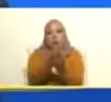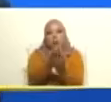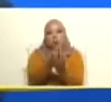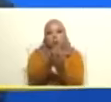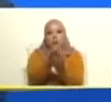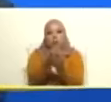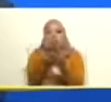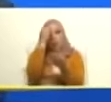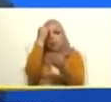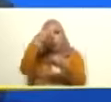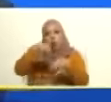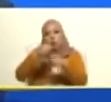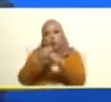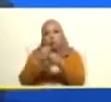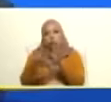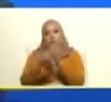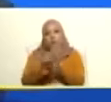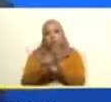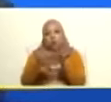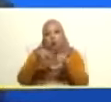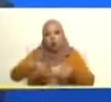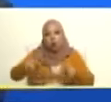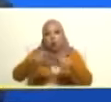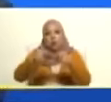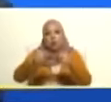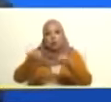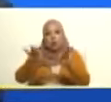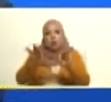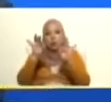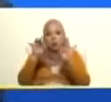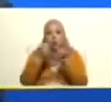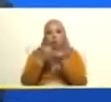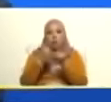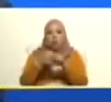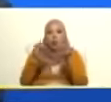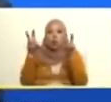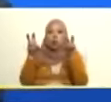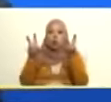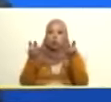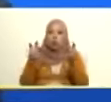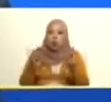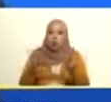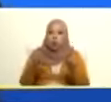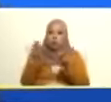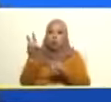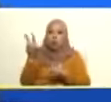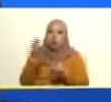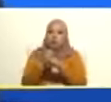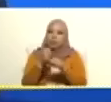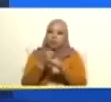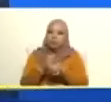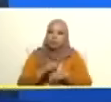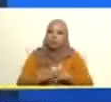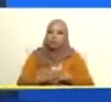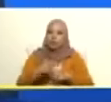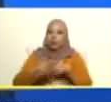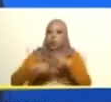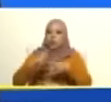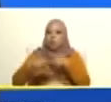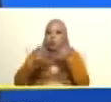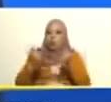de acuerdo a la Ley de Zonas Económicas Especiales, nueva zona económica del país.